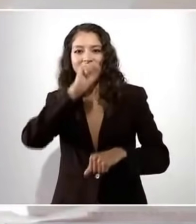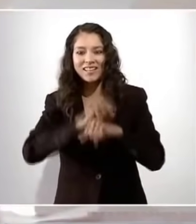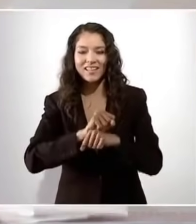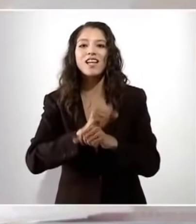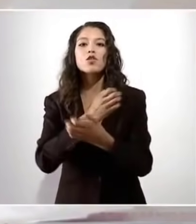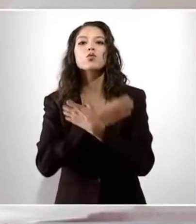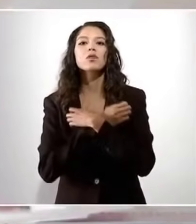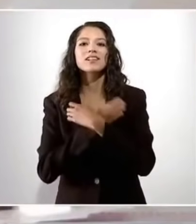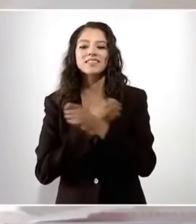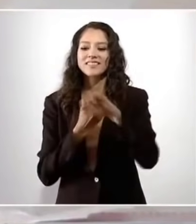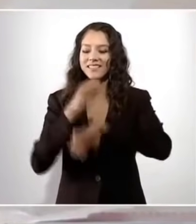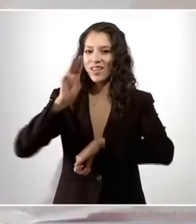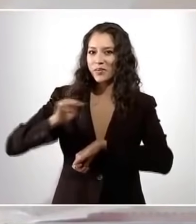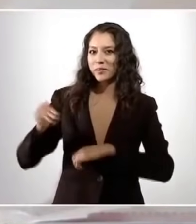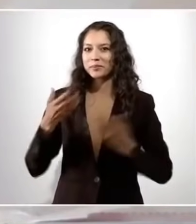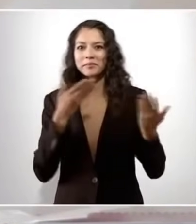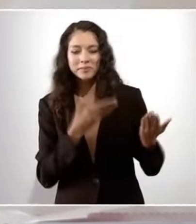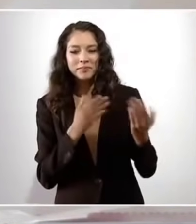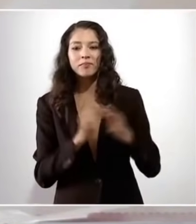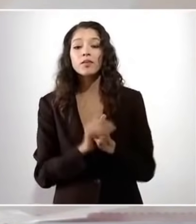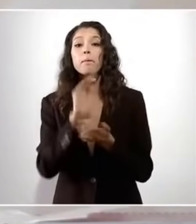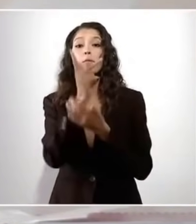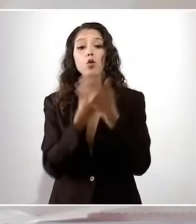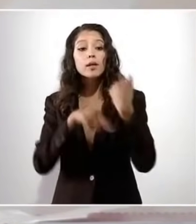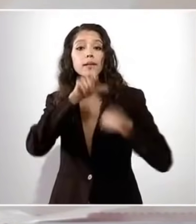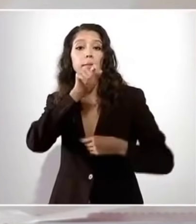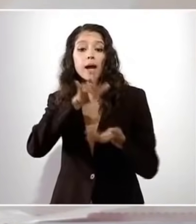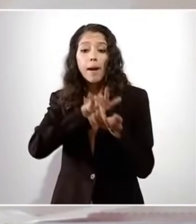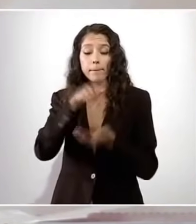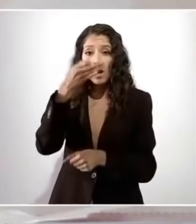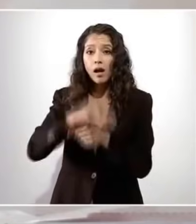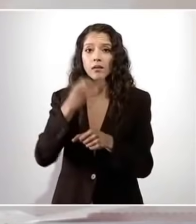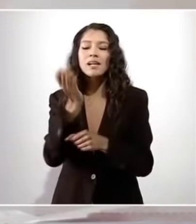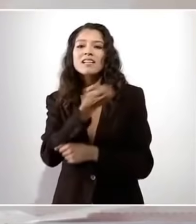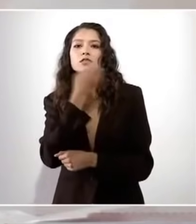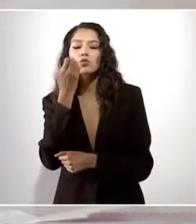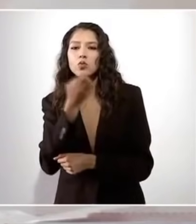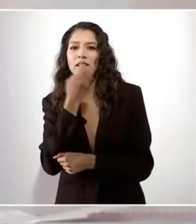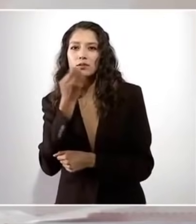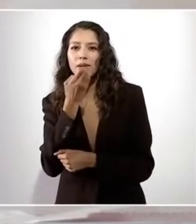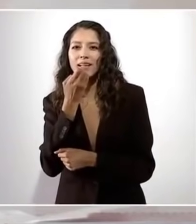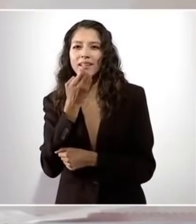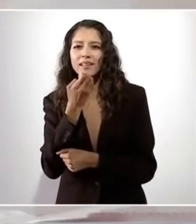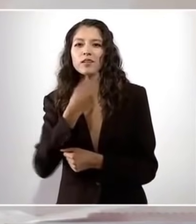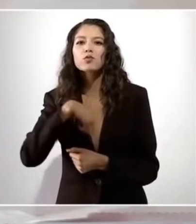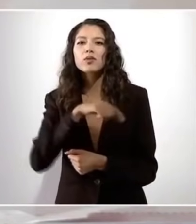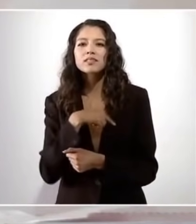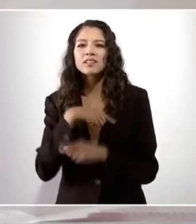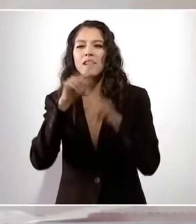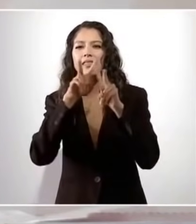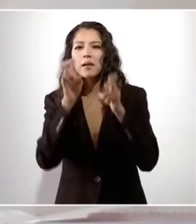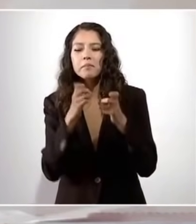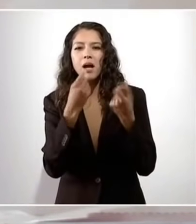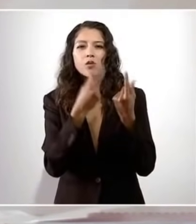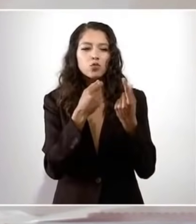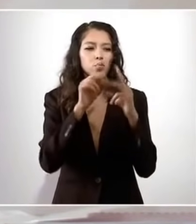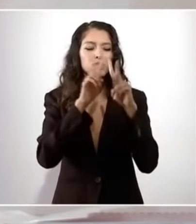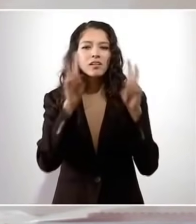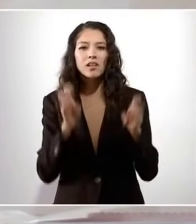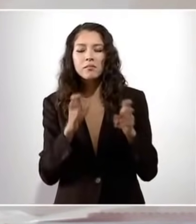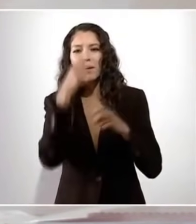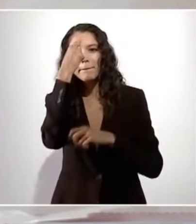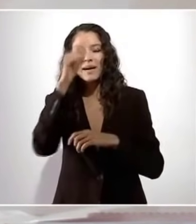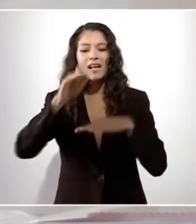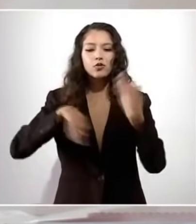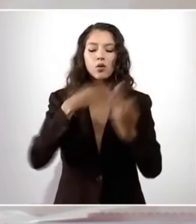Pública de Michoacán. Los programas que también estamos apoyando son la Escuela Es Nuestra, que es uno de los temas que ha sido muy noble para